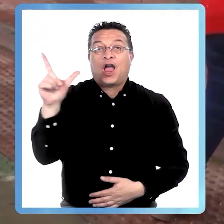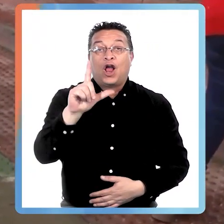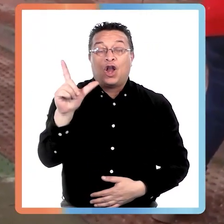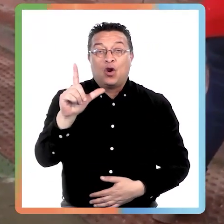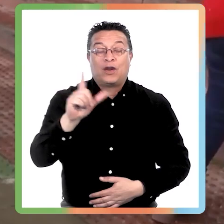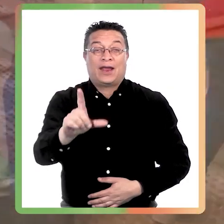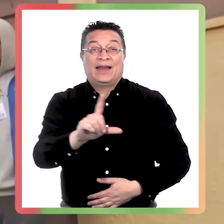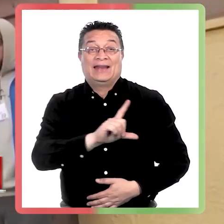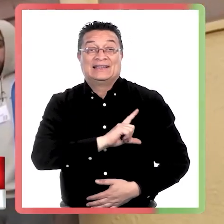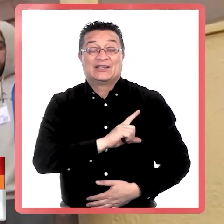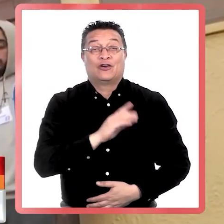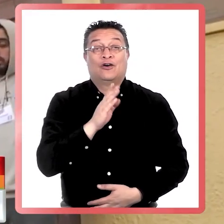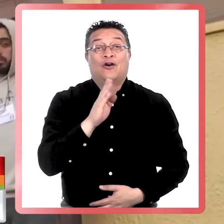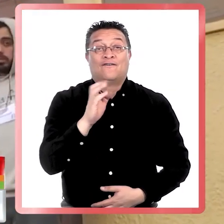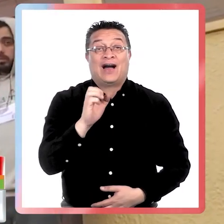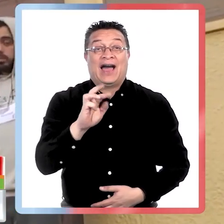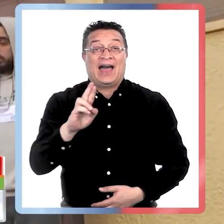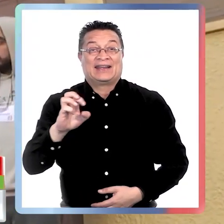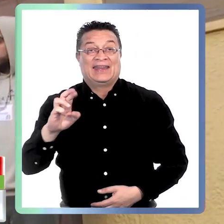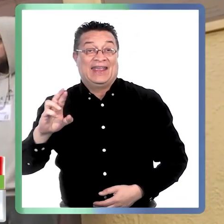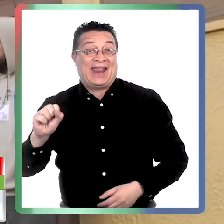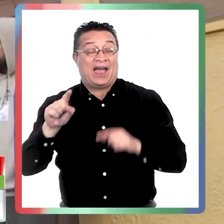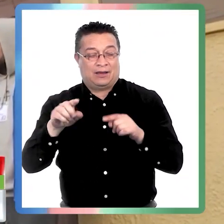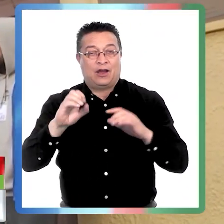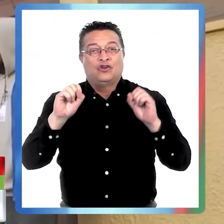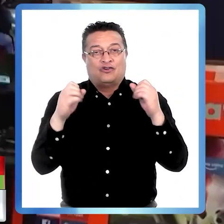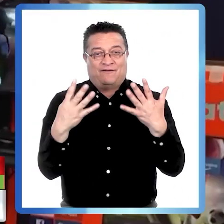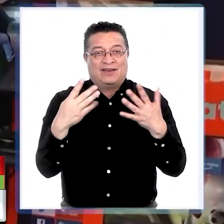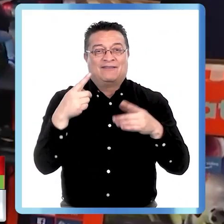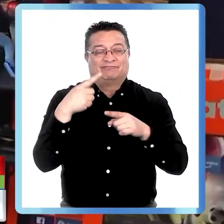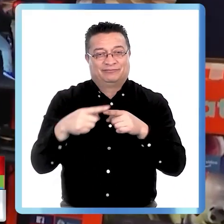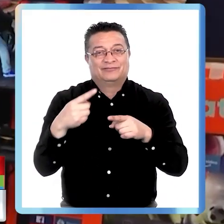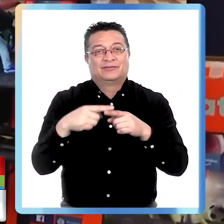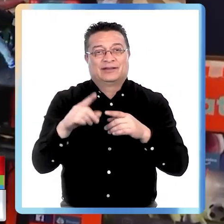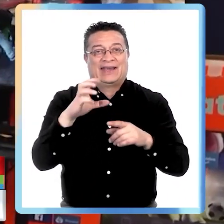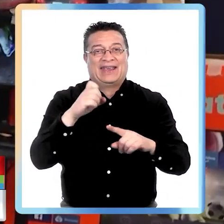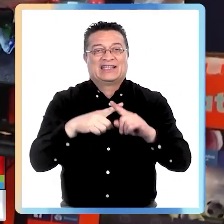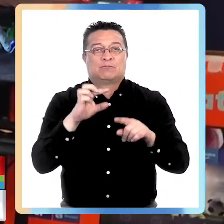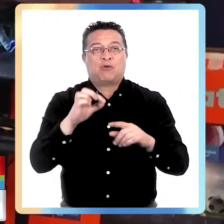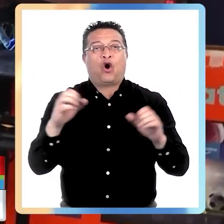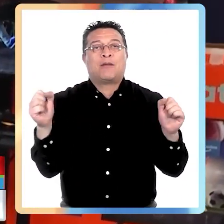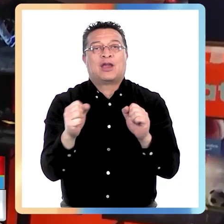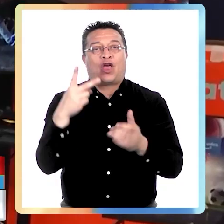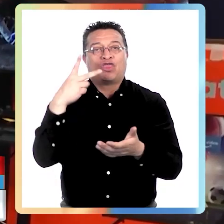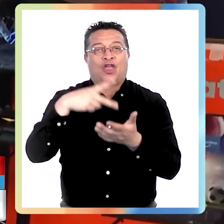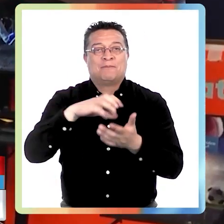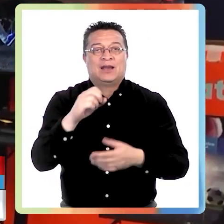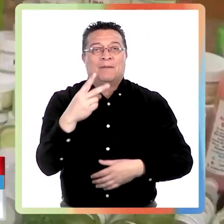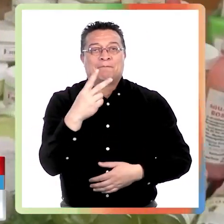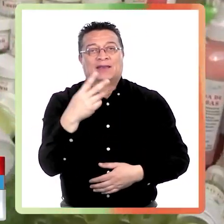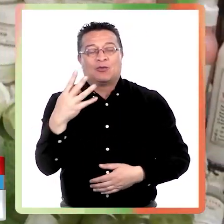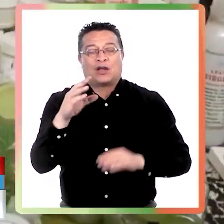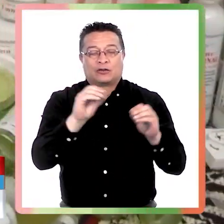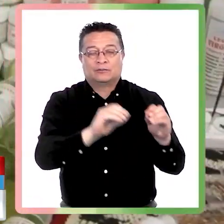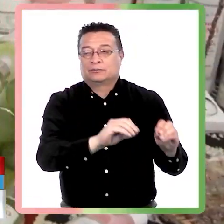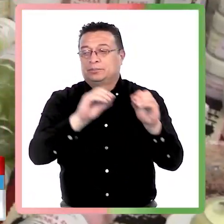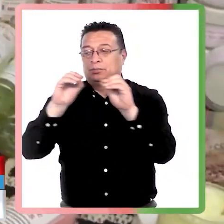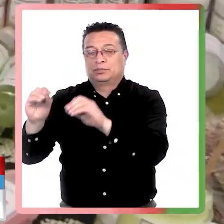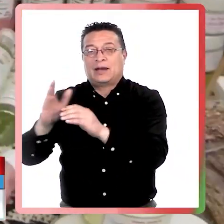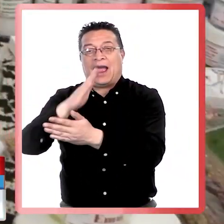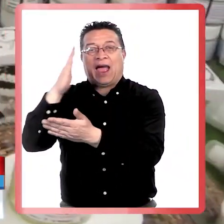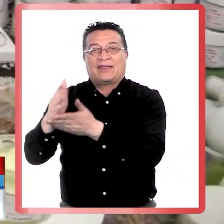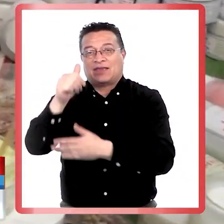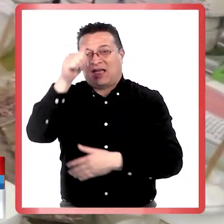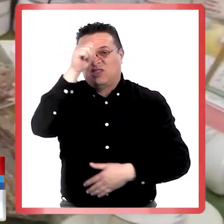El lunes en el Liceo Luis Alberto Barrera comenzó la novena versión de la Expo Invierno 2024, que se extenderá hasta